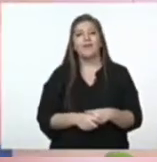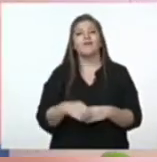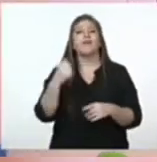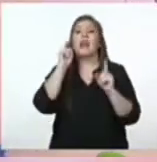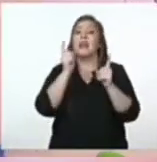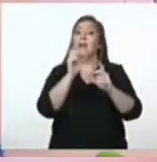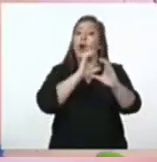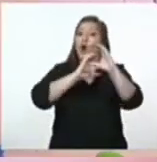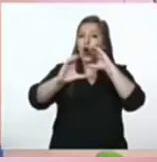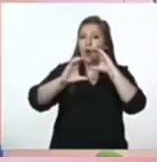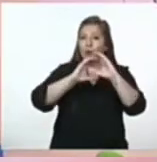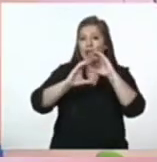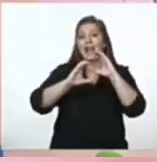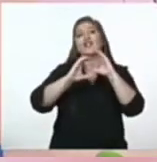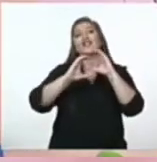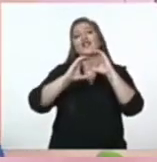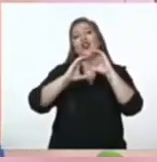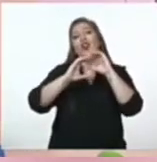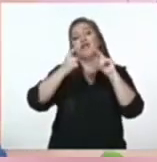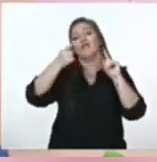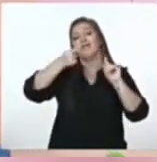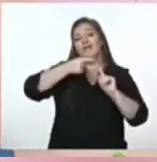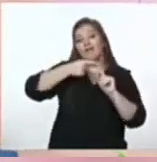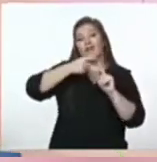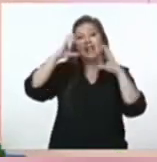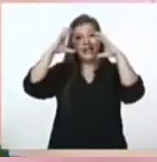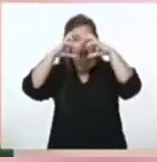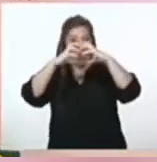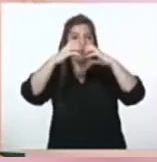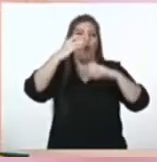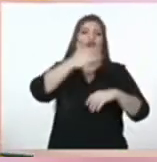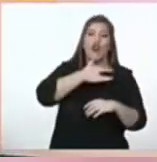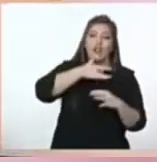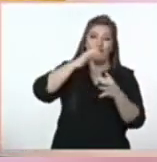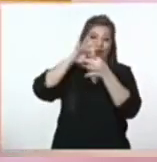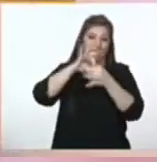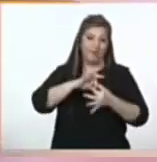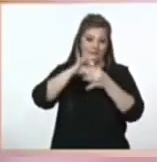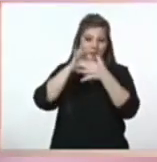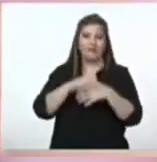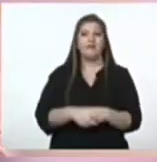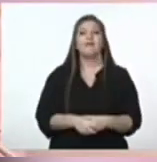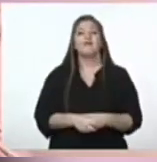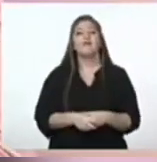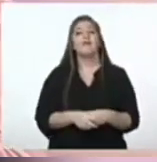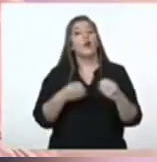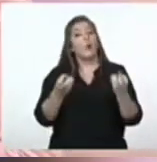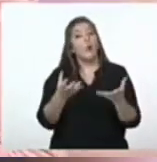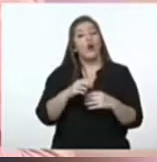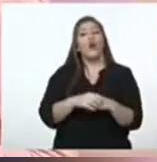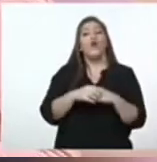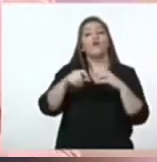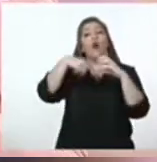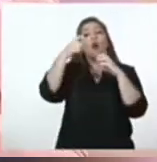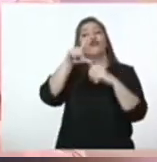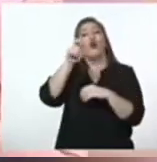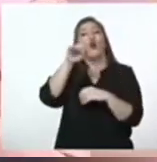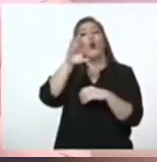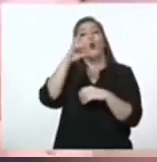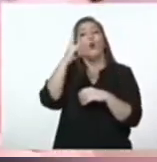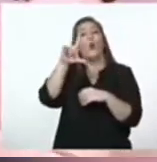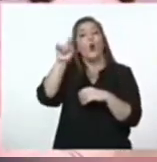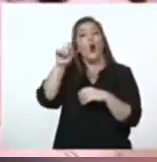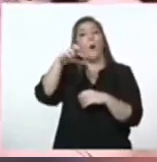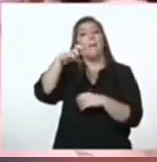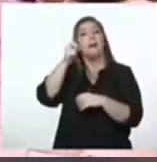comunicación entre el corazón y el cerebro, yo creo que hay un poco ahí, bueno. Entonces decíamos, bueno, el lóbulo parietal, donde